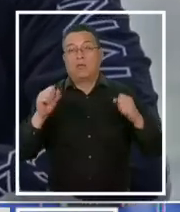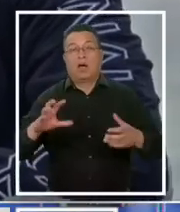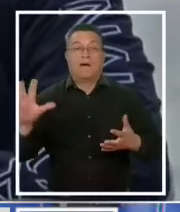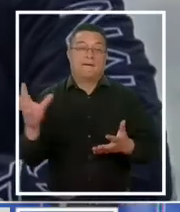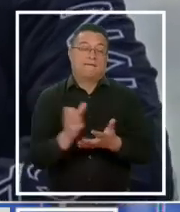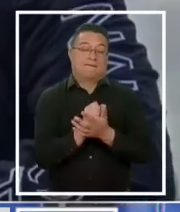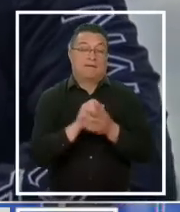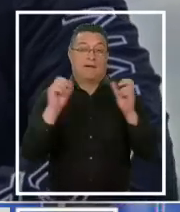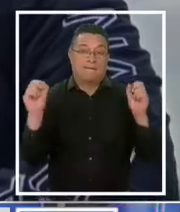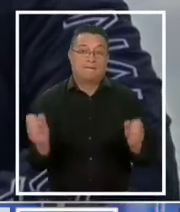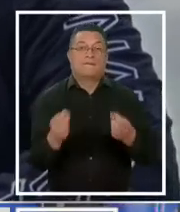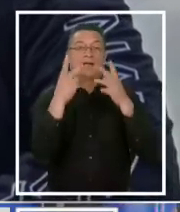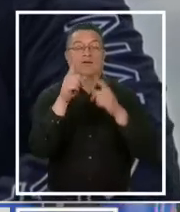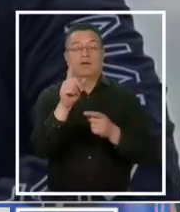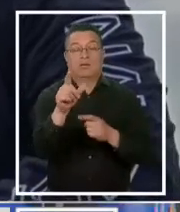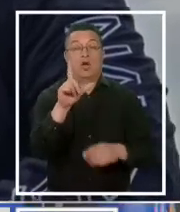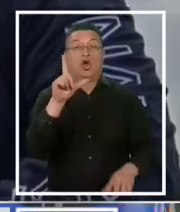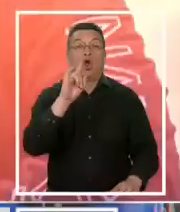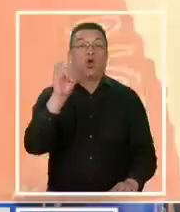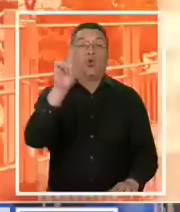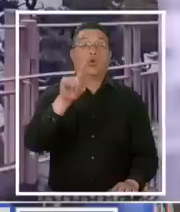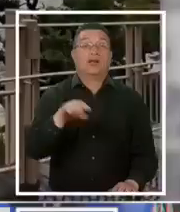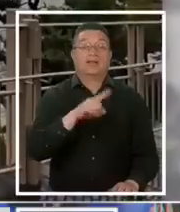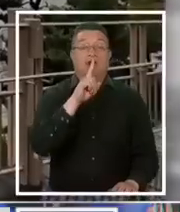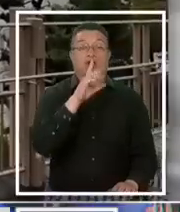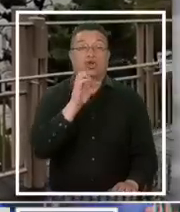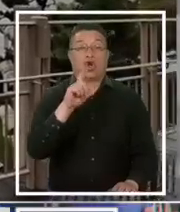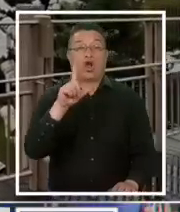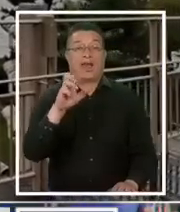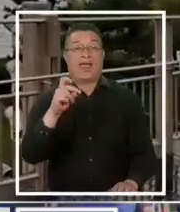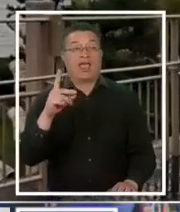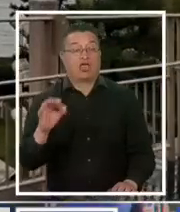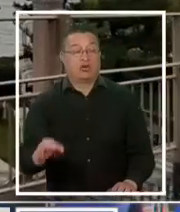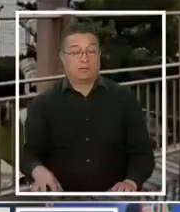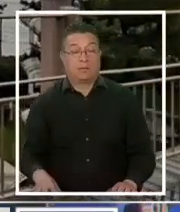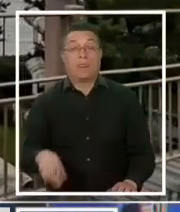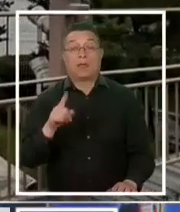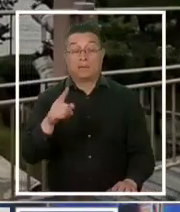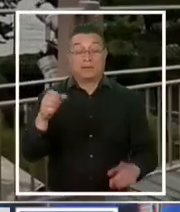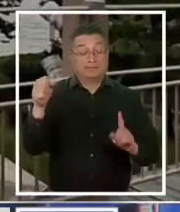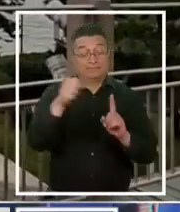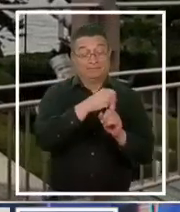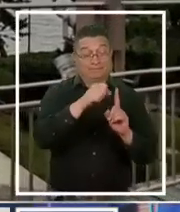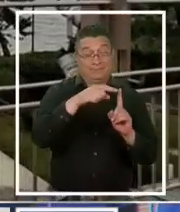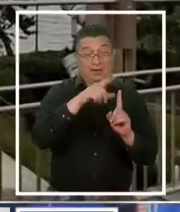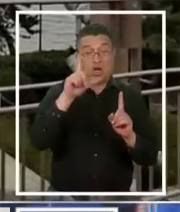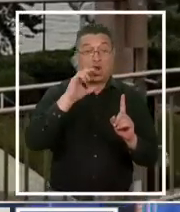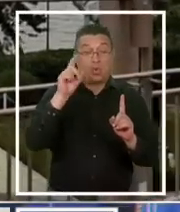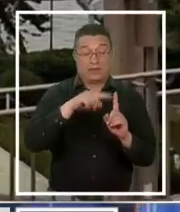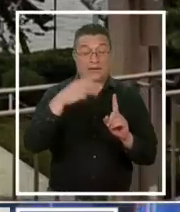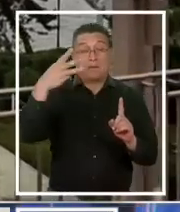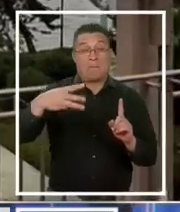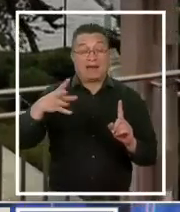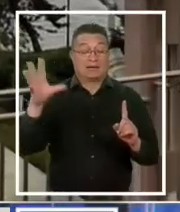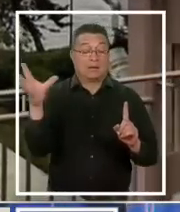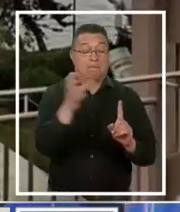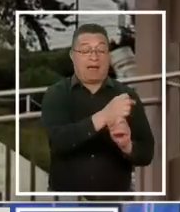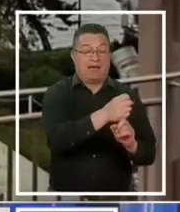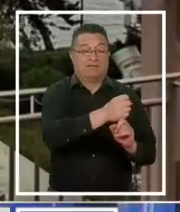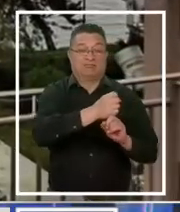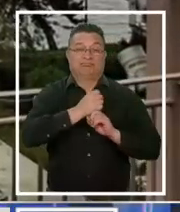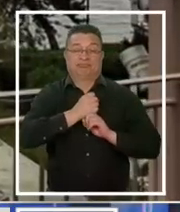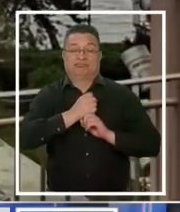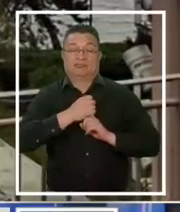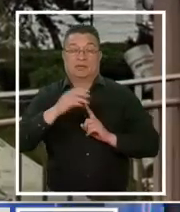encontrar y dar el paradero con Luis de Luis de Luis Toledo la víctima estaba secuestrada del martes en donde hubieron